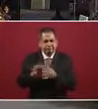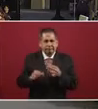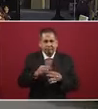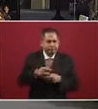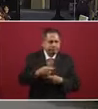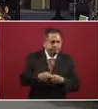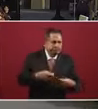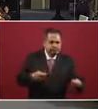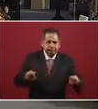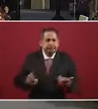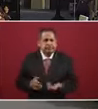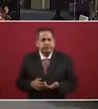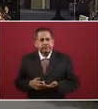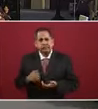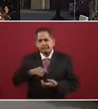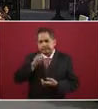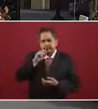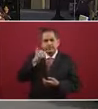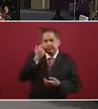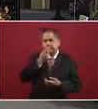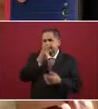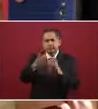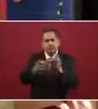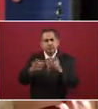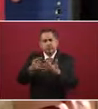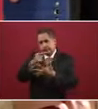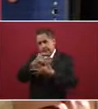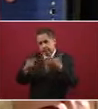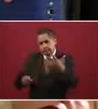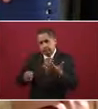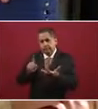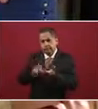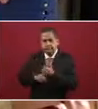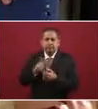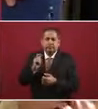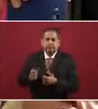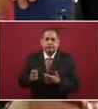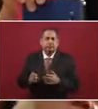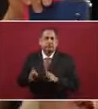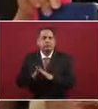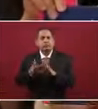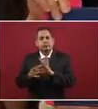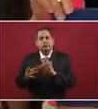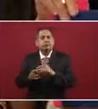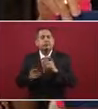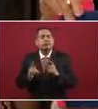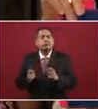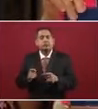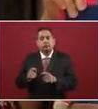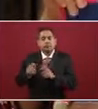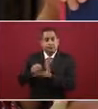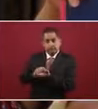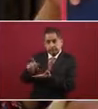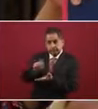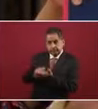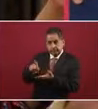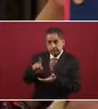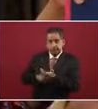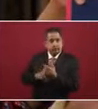dispersando, ¿no? Pero también quiero comentarle, señor presidente, que todo esto también se complica porque en el caso de Tapachula